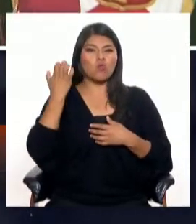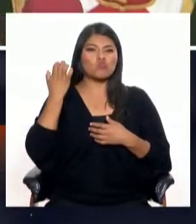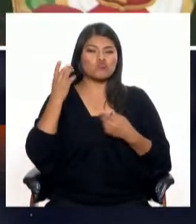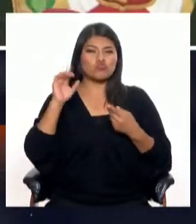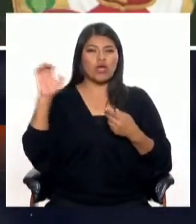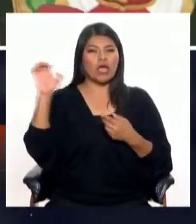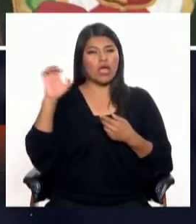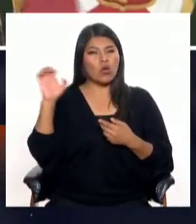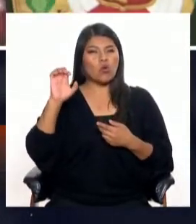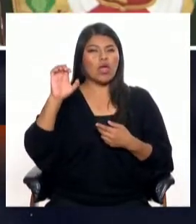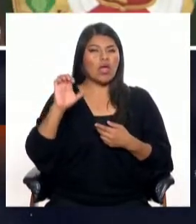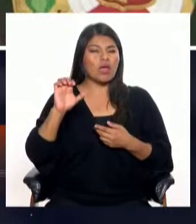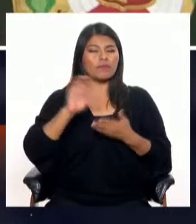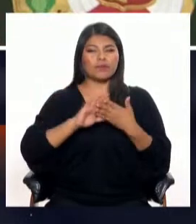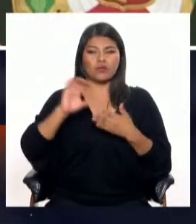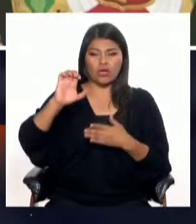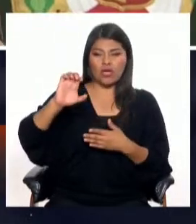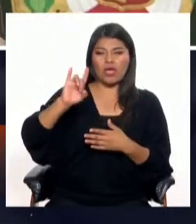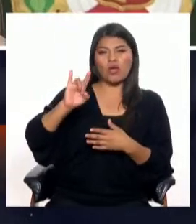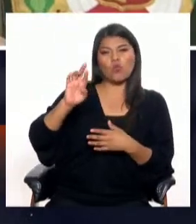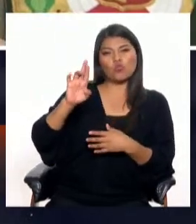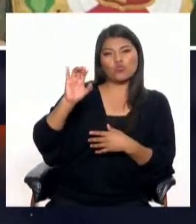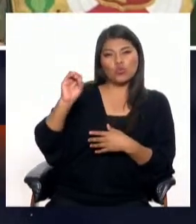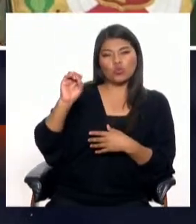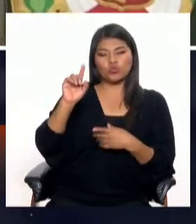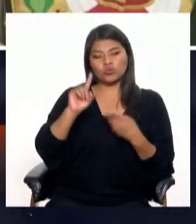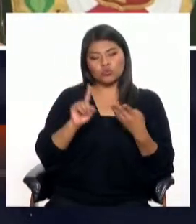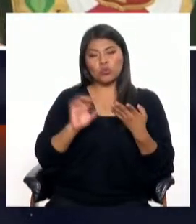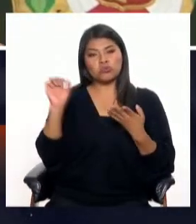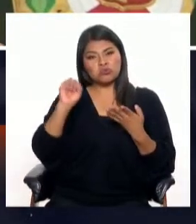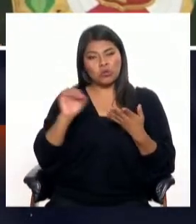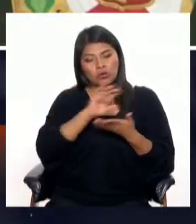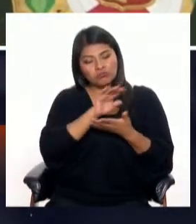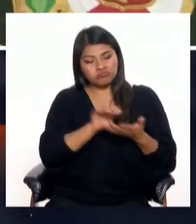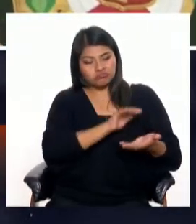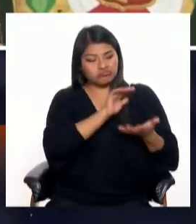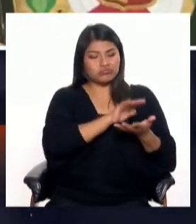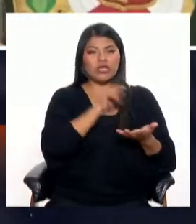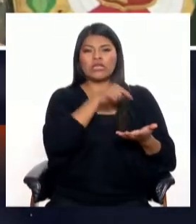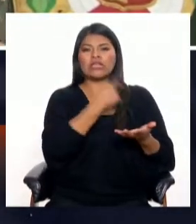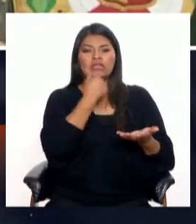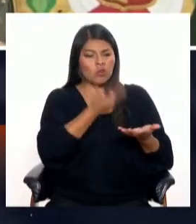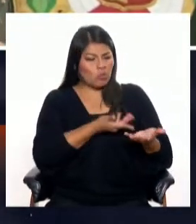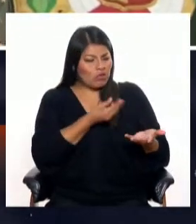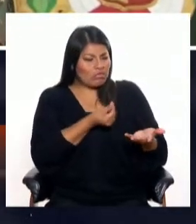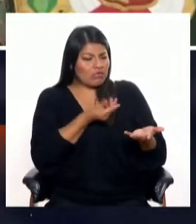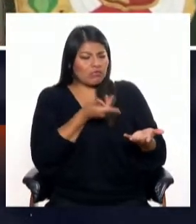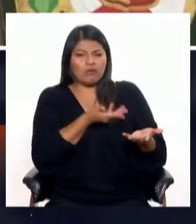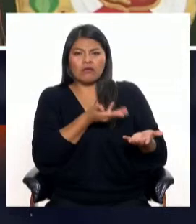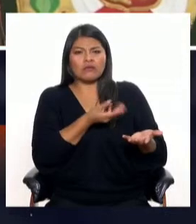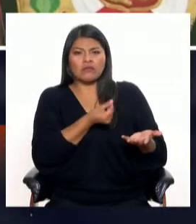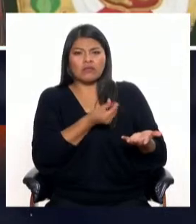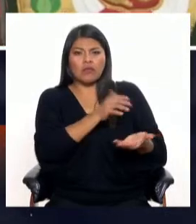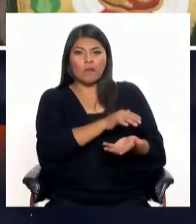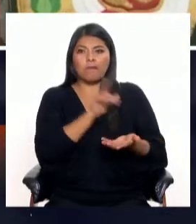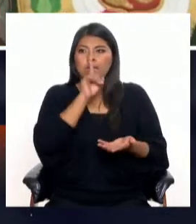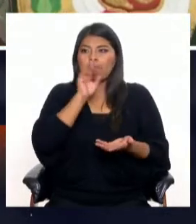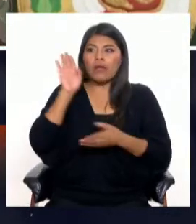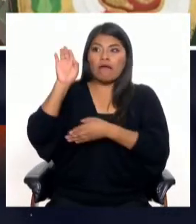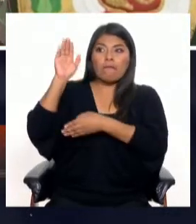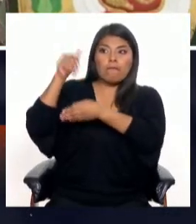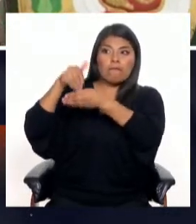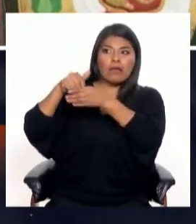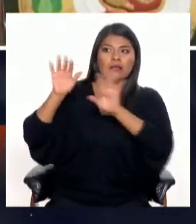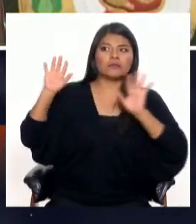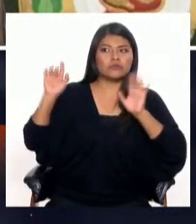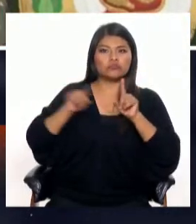¿Dijo algo para justificar este dinero? Bueno, dio unos argumentos un tanto risibles, ¿no? Señaló que no los tenía en el banco porque ahí